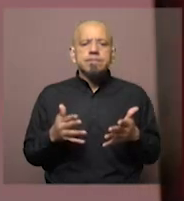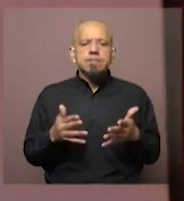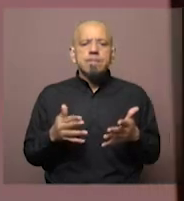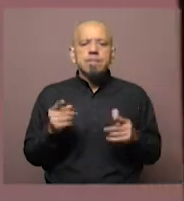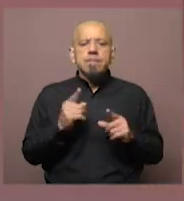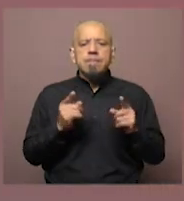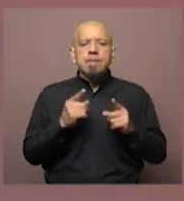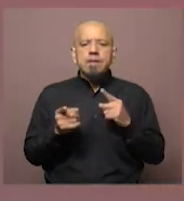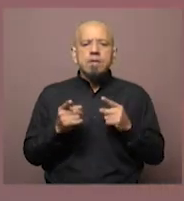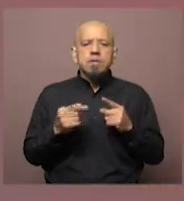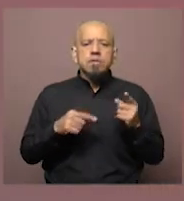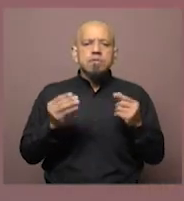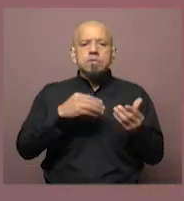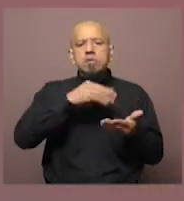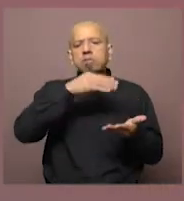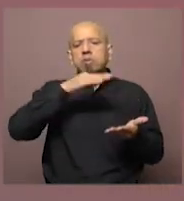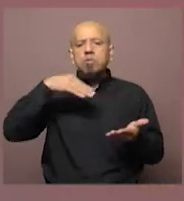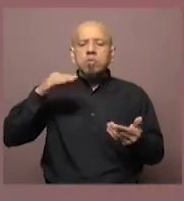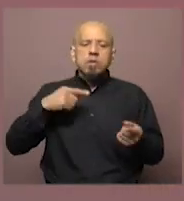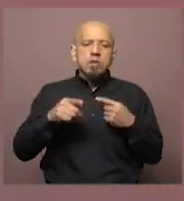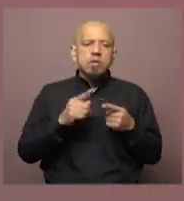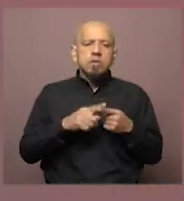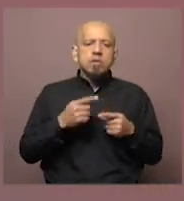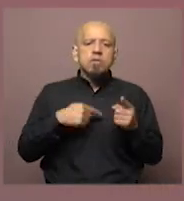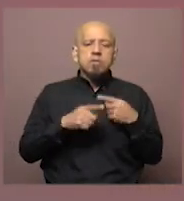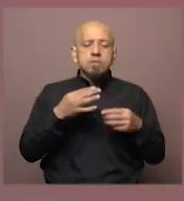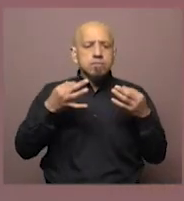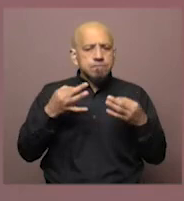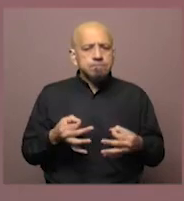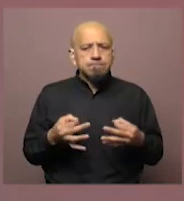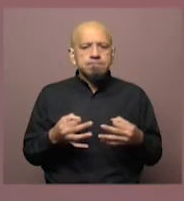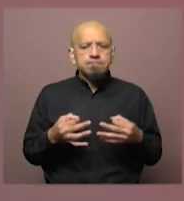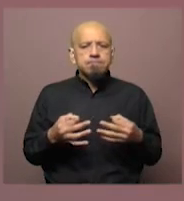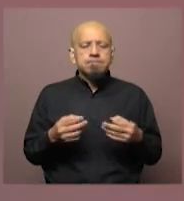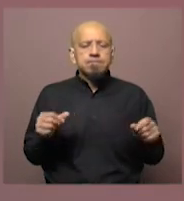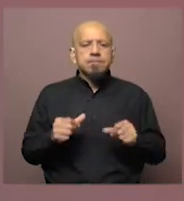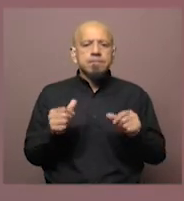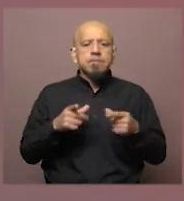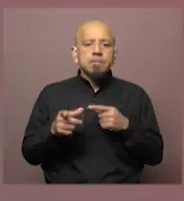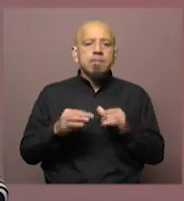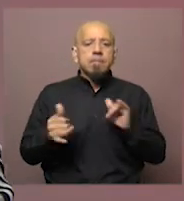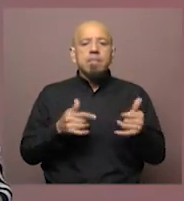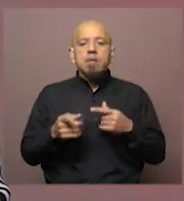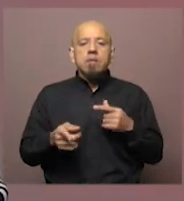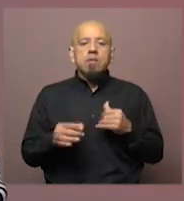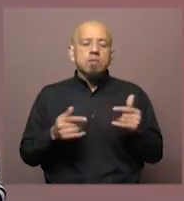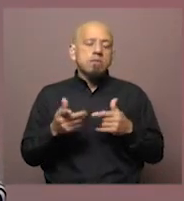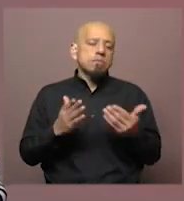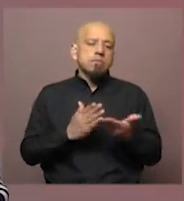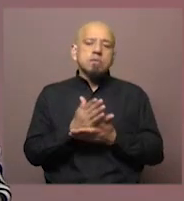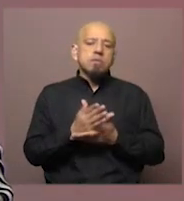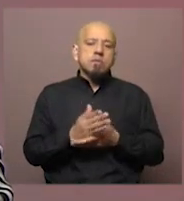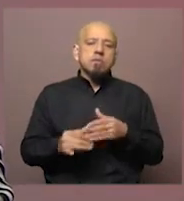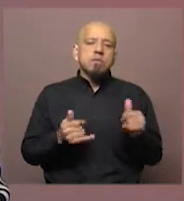registro, quizá en una pintura, en un relato, pero de verdad lo que es así una certeza es que jugar se juega desde siempre. Bueno.